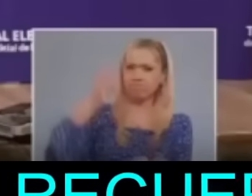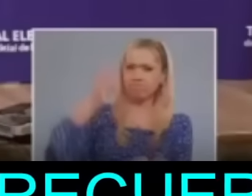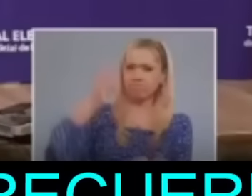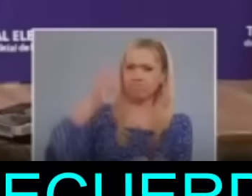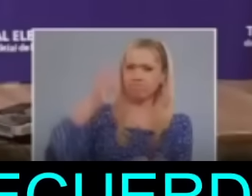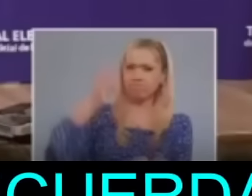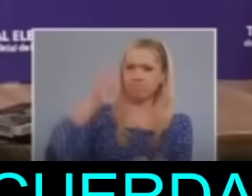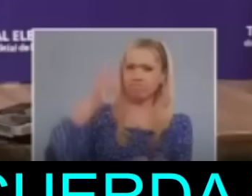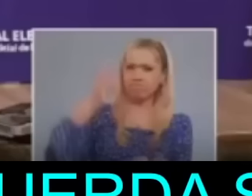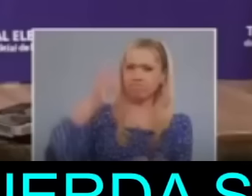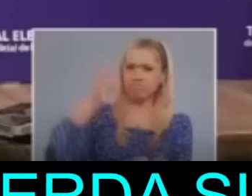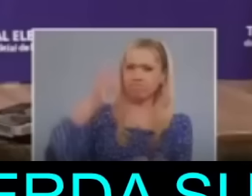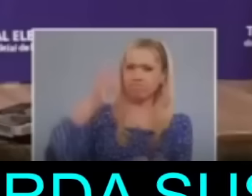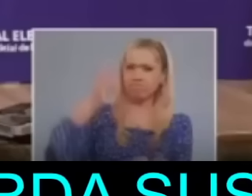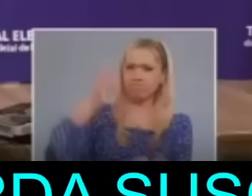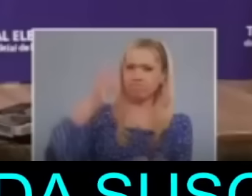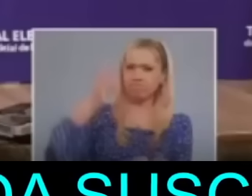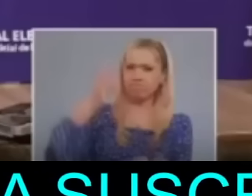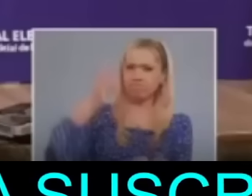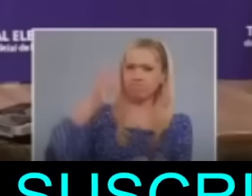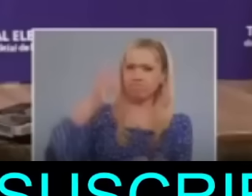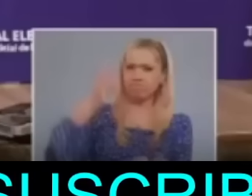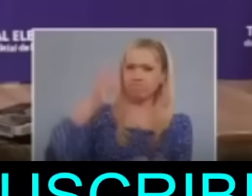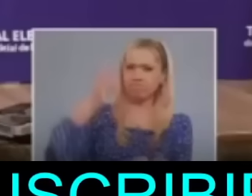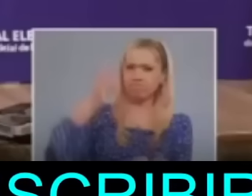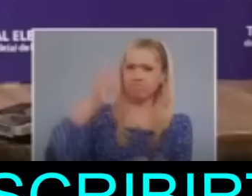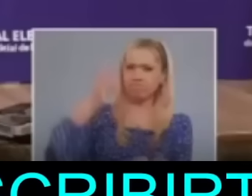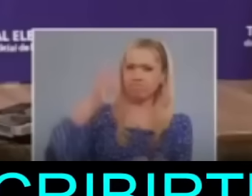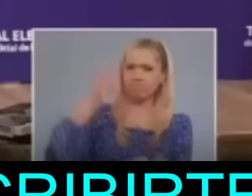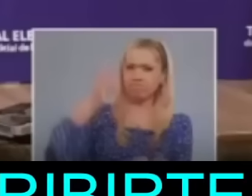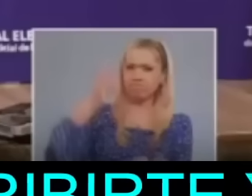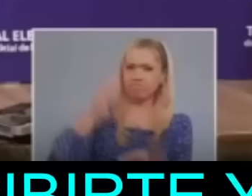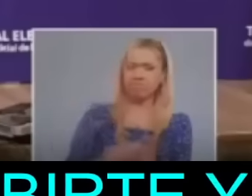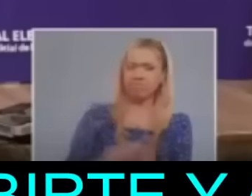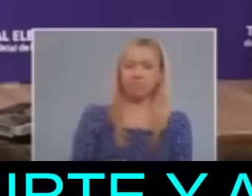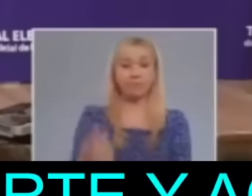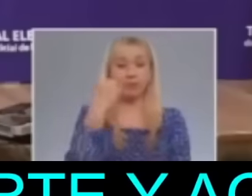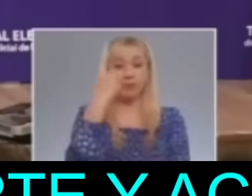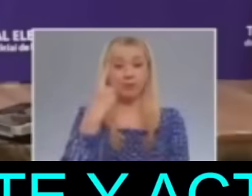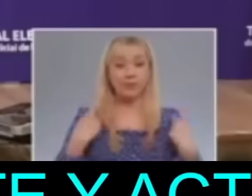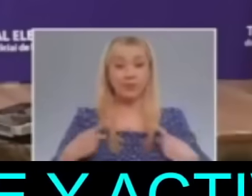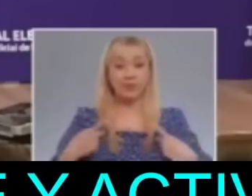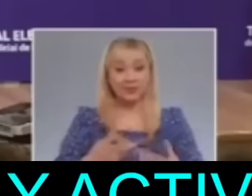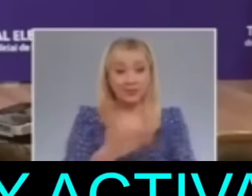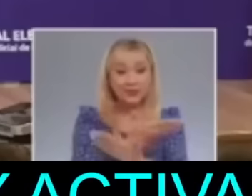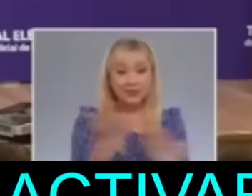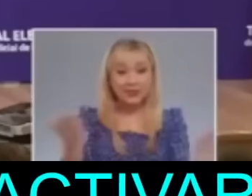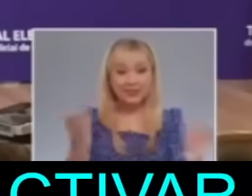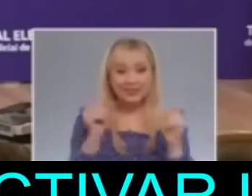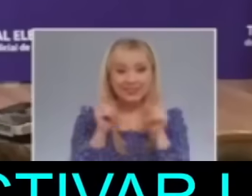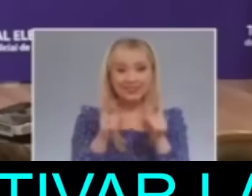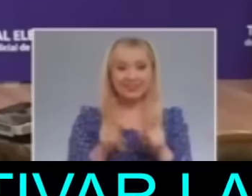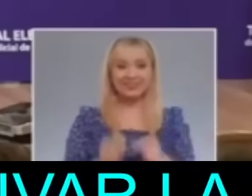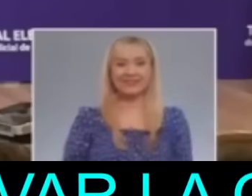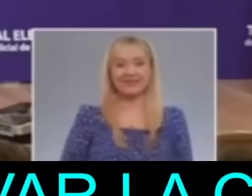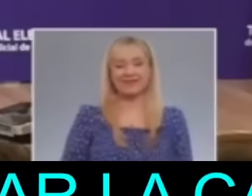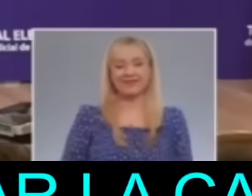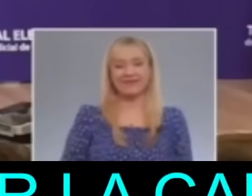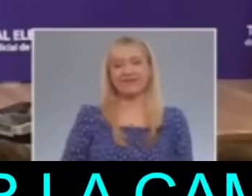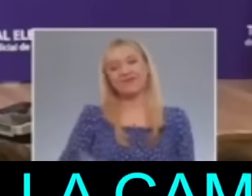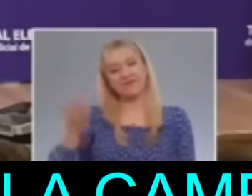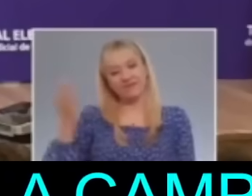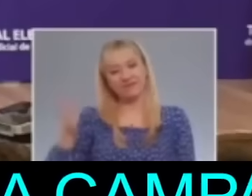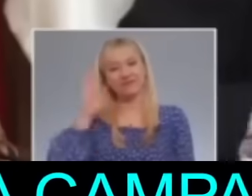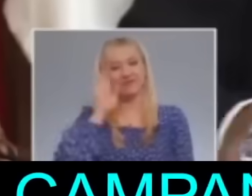no me di cuenta de todo el daño que solita me hice la ministra presidenta de la suprema corte